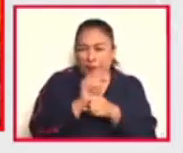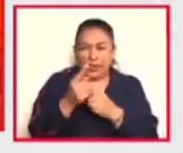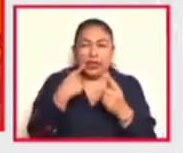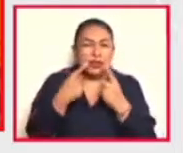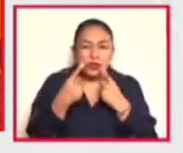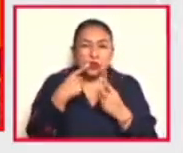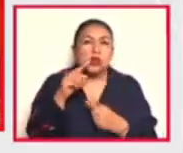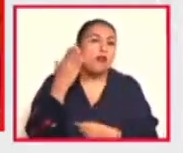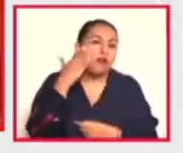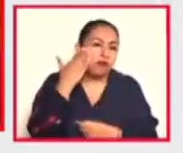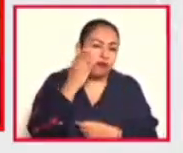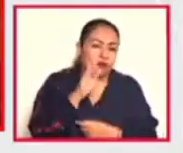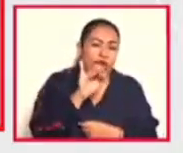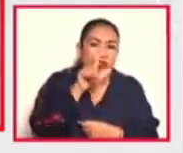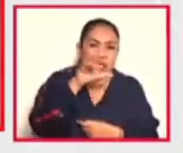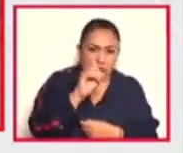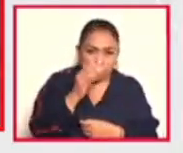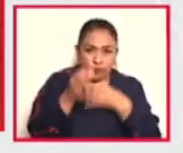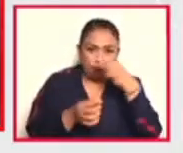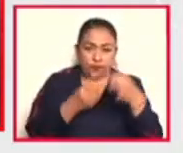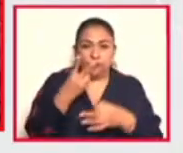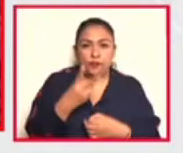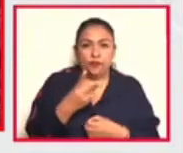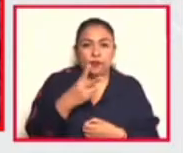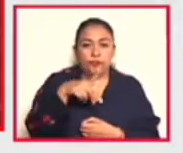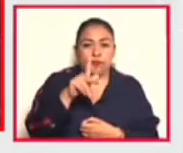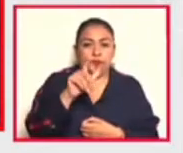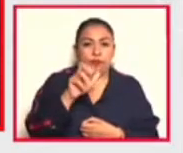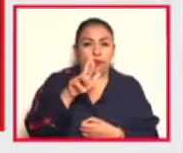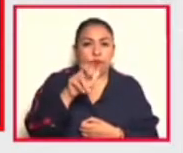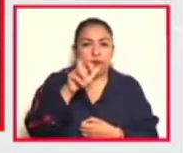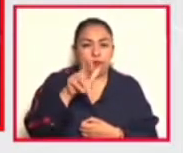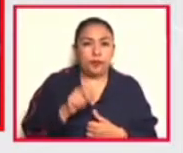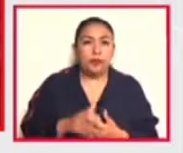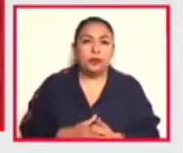Filo. Noticias 22, Karen Rivera.